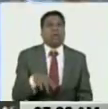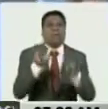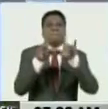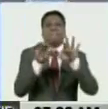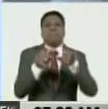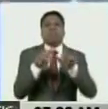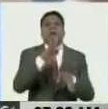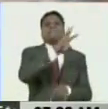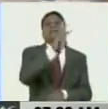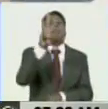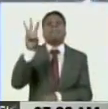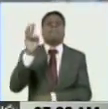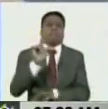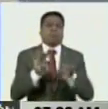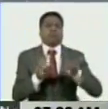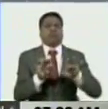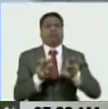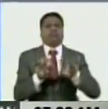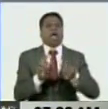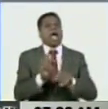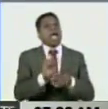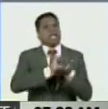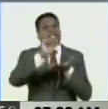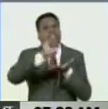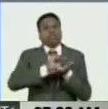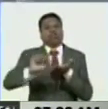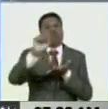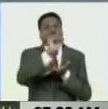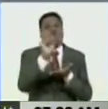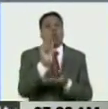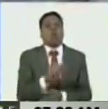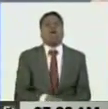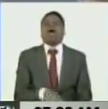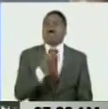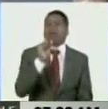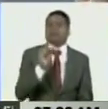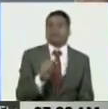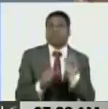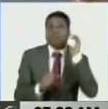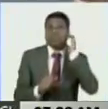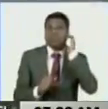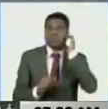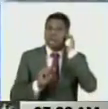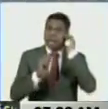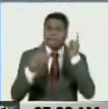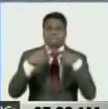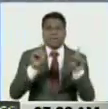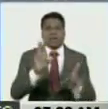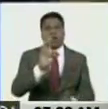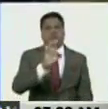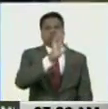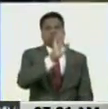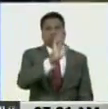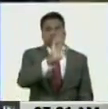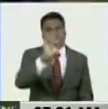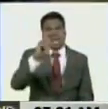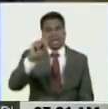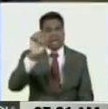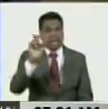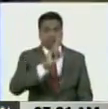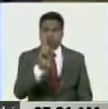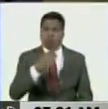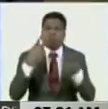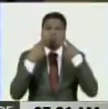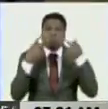busca para ver si está inscrito o no allí. Pero de resto, el CNE no publica nómina. Segundos para el final.